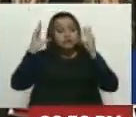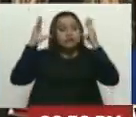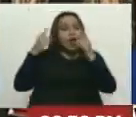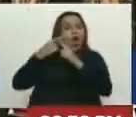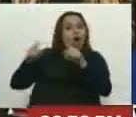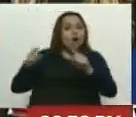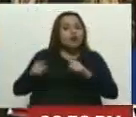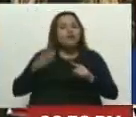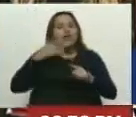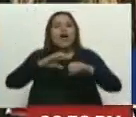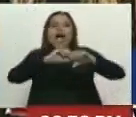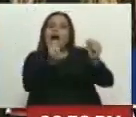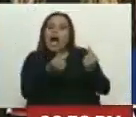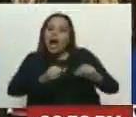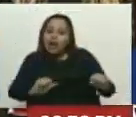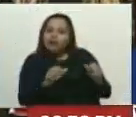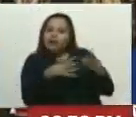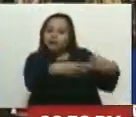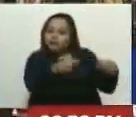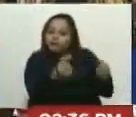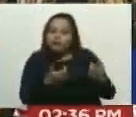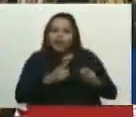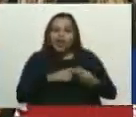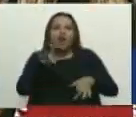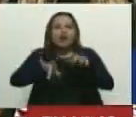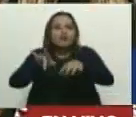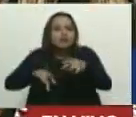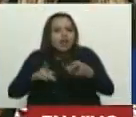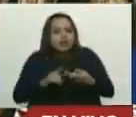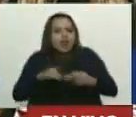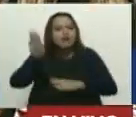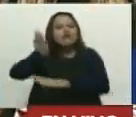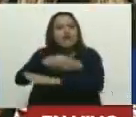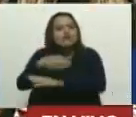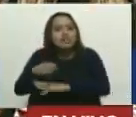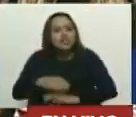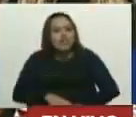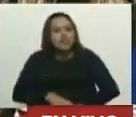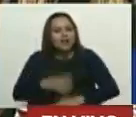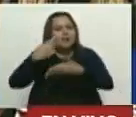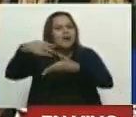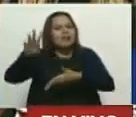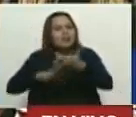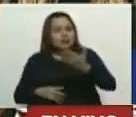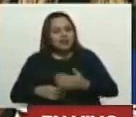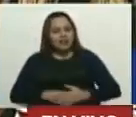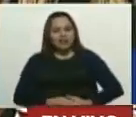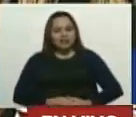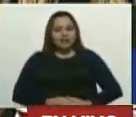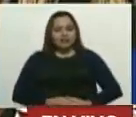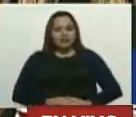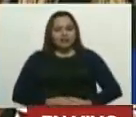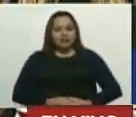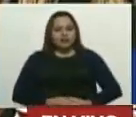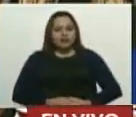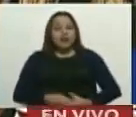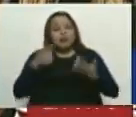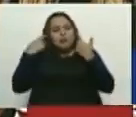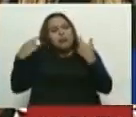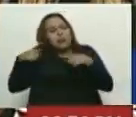relacionados con las artes plásticas, relacionados con la computación, con la música, con las matemáticas. Y